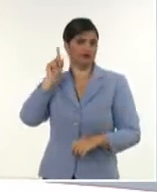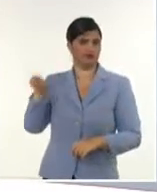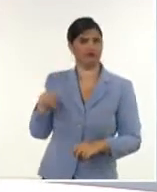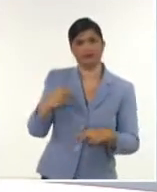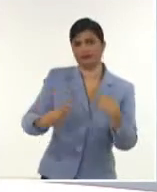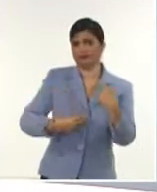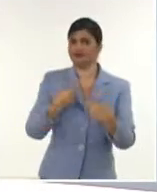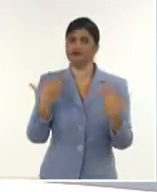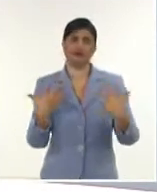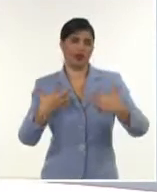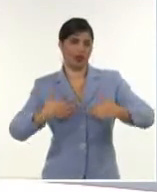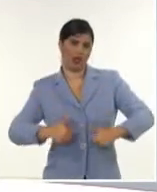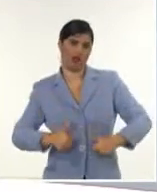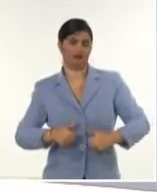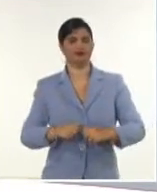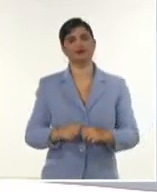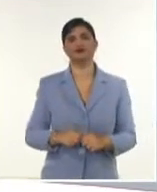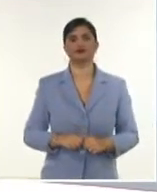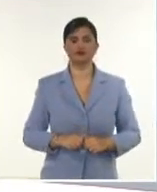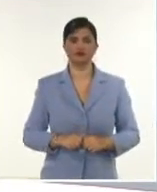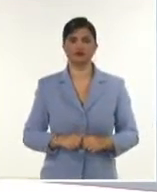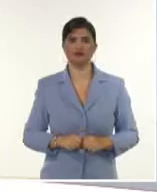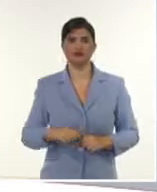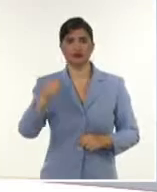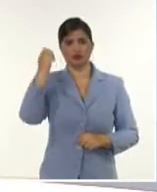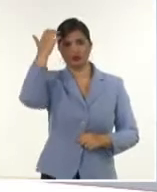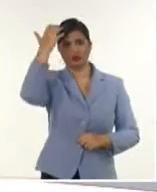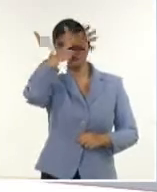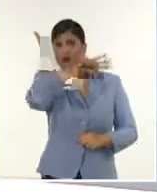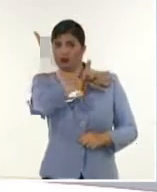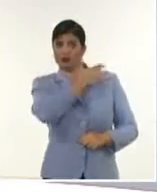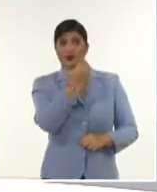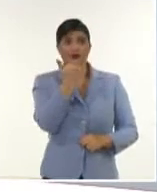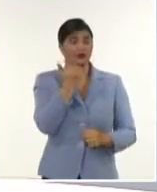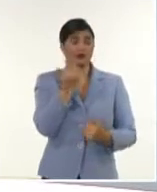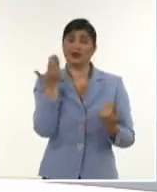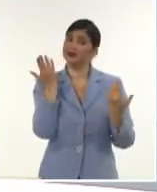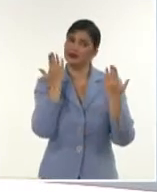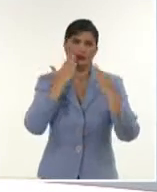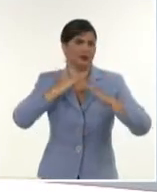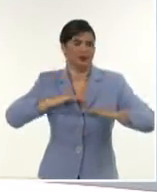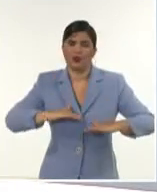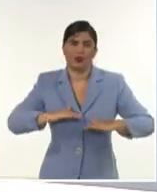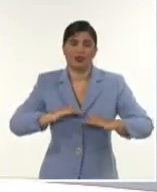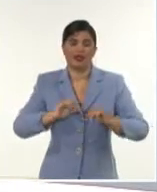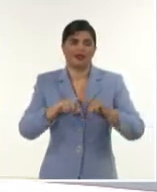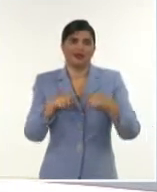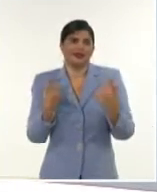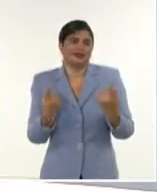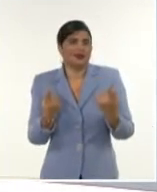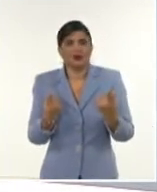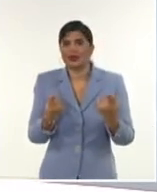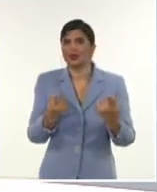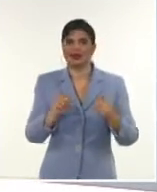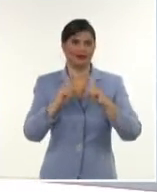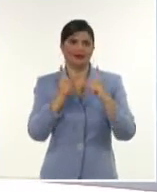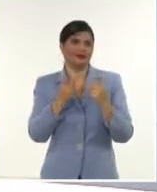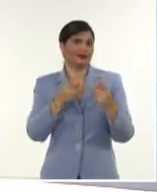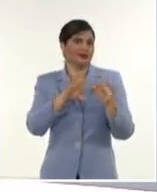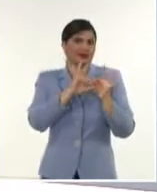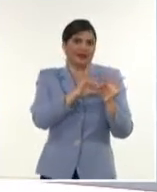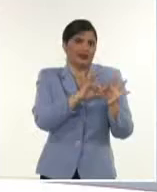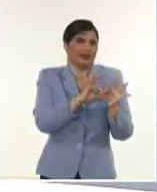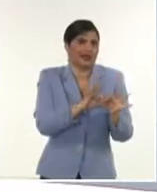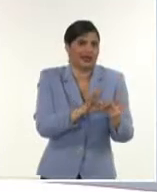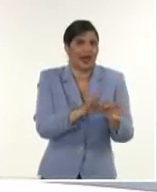los gazatíes se ven impedidos de encontrar comida, porque no mentar el tema es un acto de cínica ceguera, a que Israel impide la